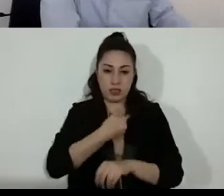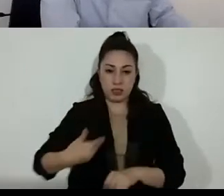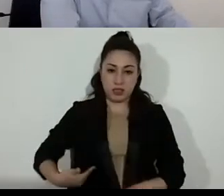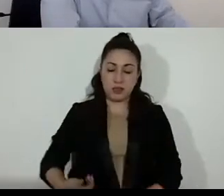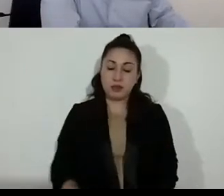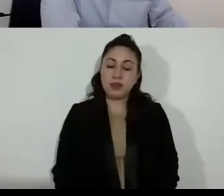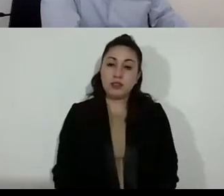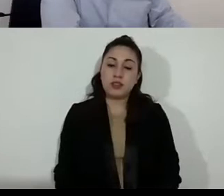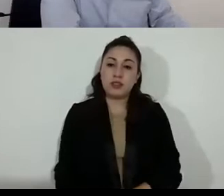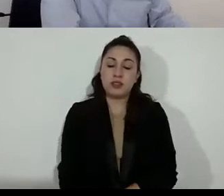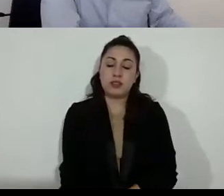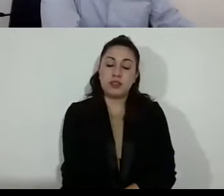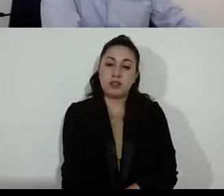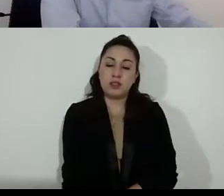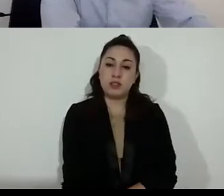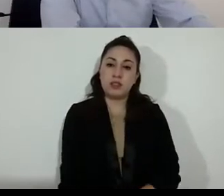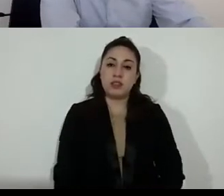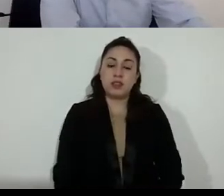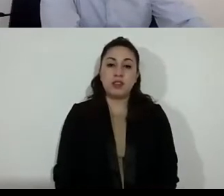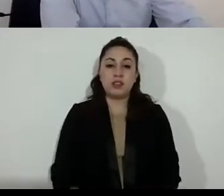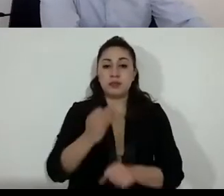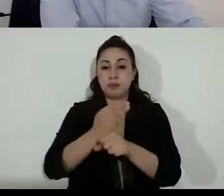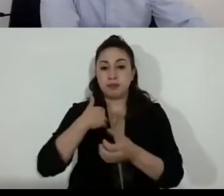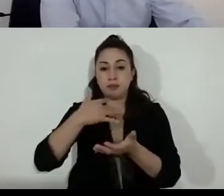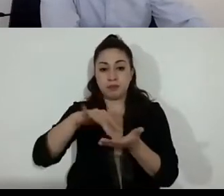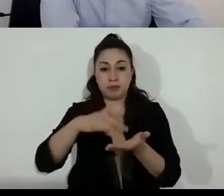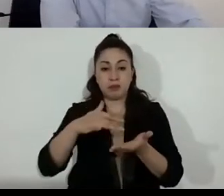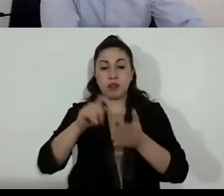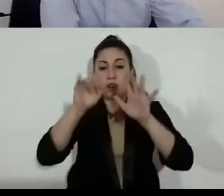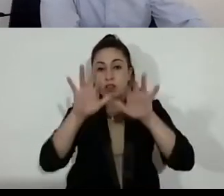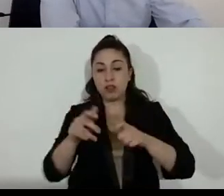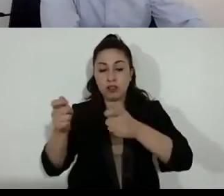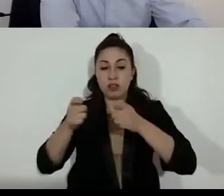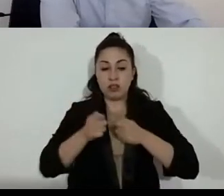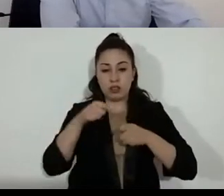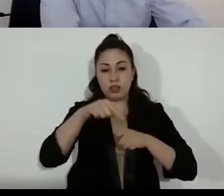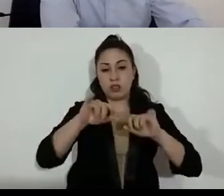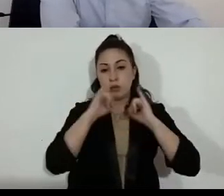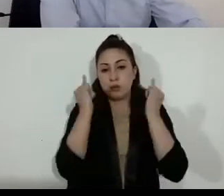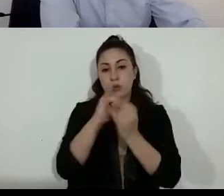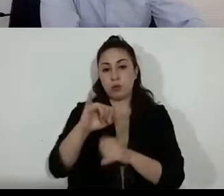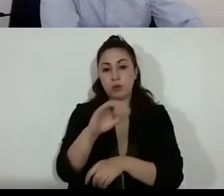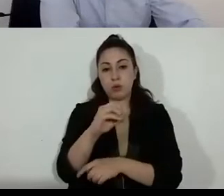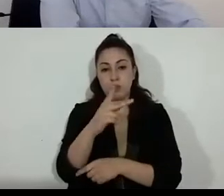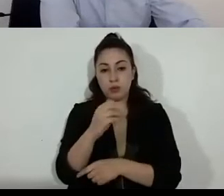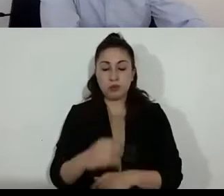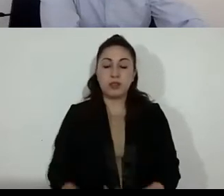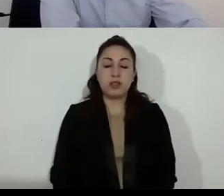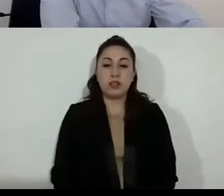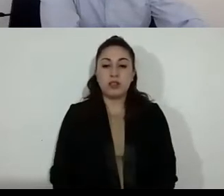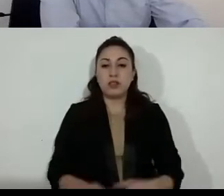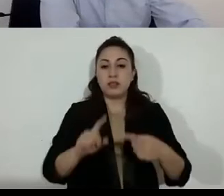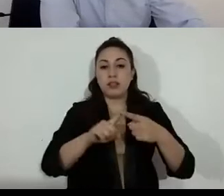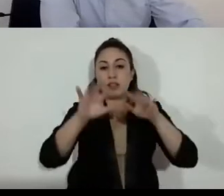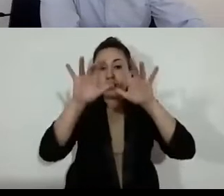Con gusto, diputado. Procederé a dar lectura a los comunicados que llegaron a la presidencia de esta Junta de Coordinación Política. Primero, oficio